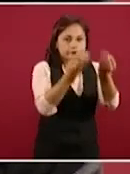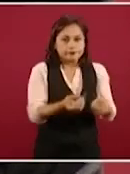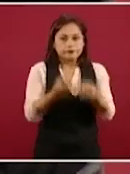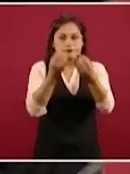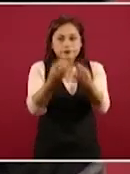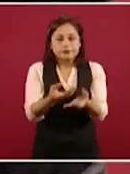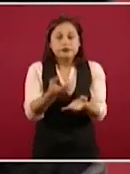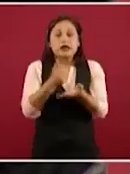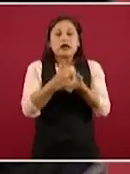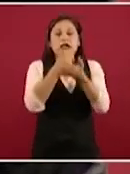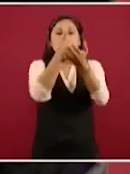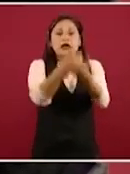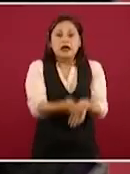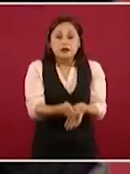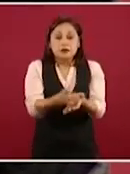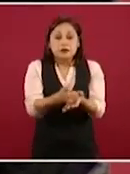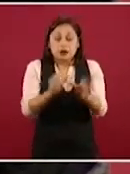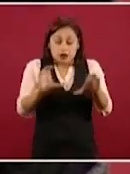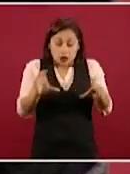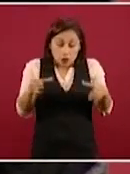ayudar a las comunidades más